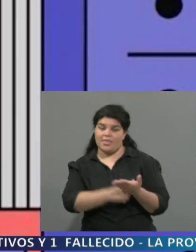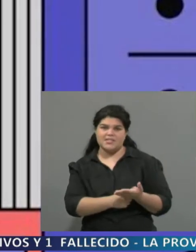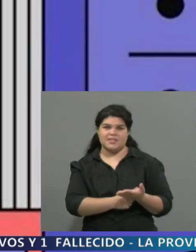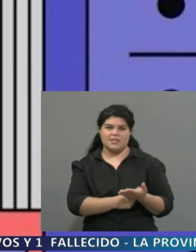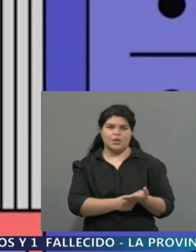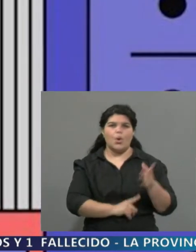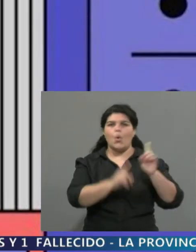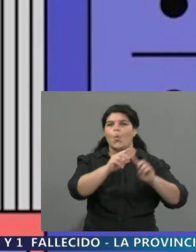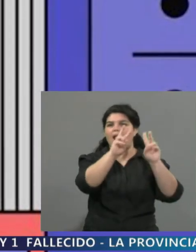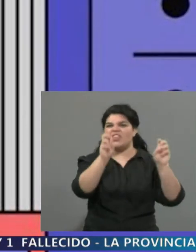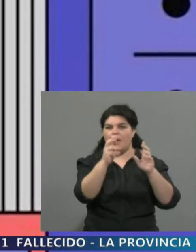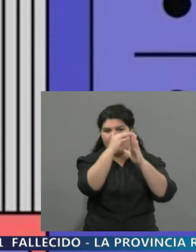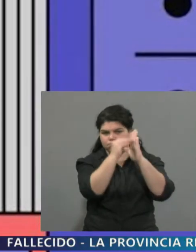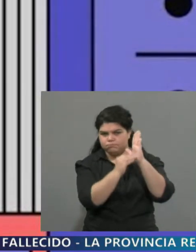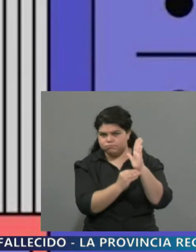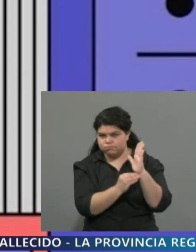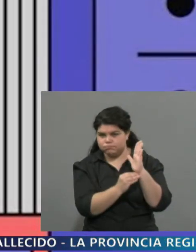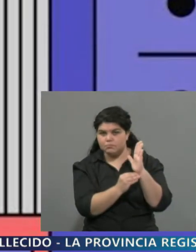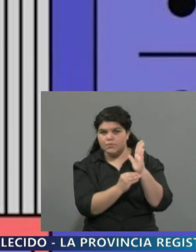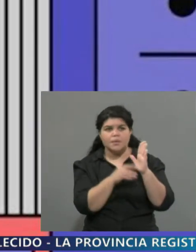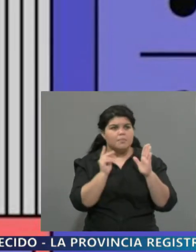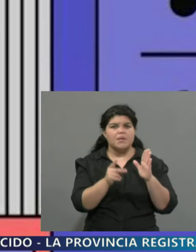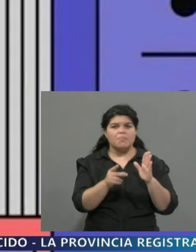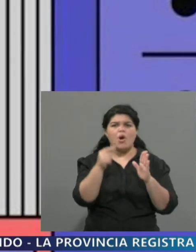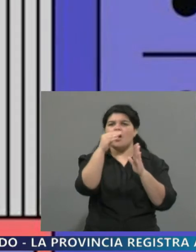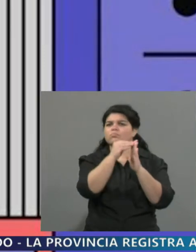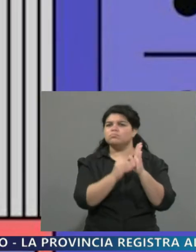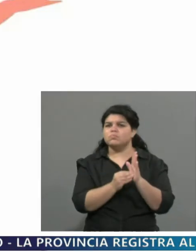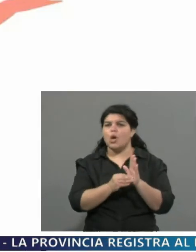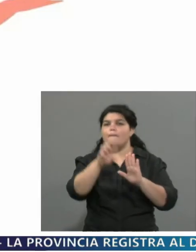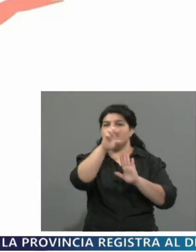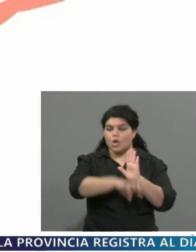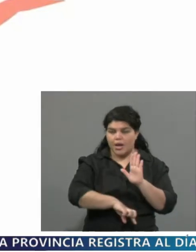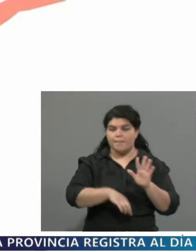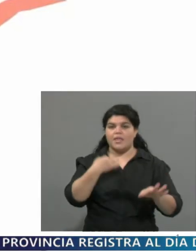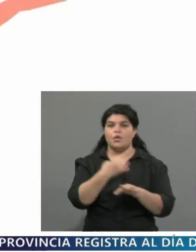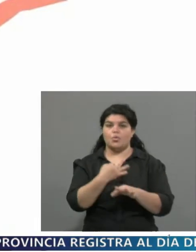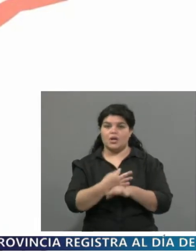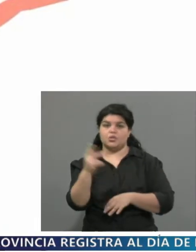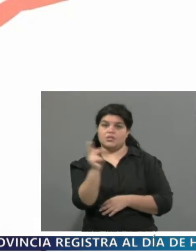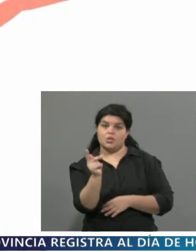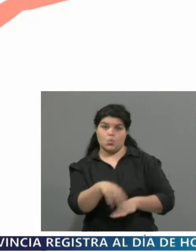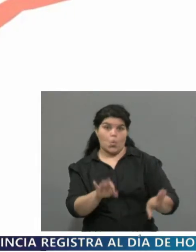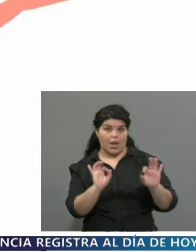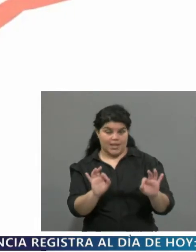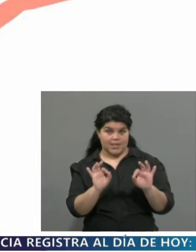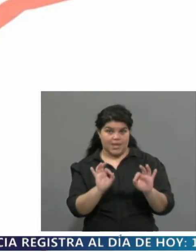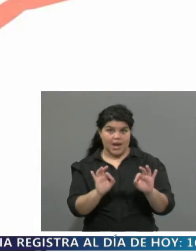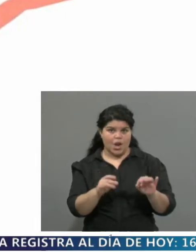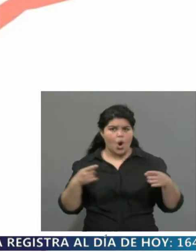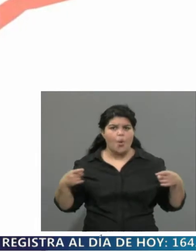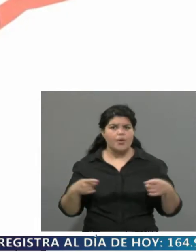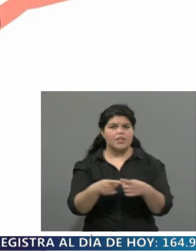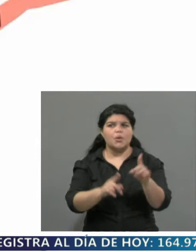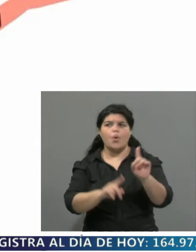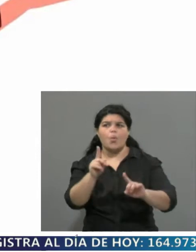Los objetivos del programa de salud sexual, de educación sexual integral, perdón, la ley de salud